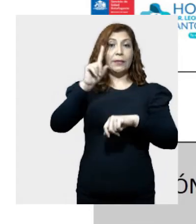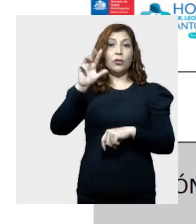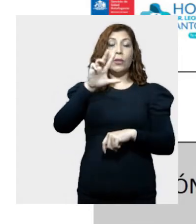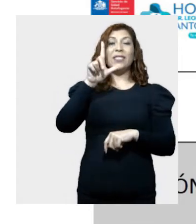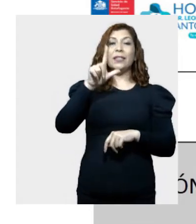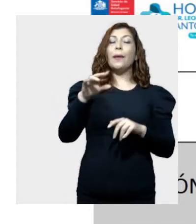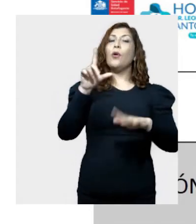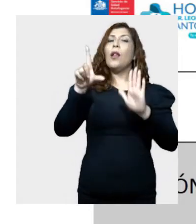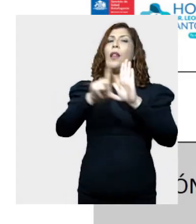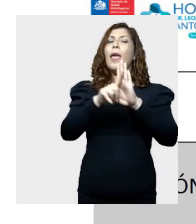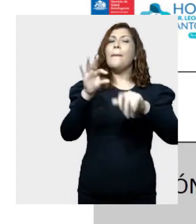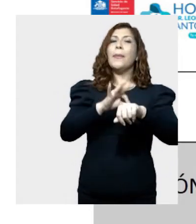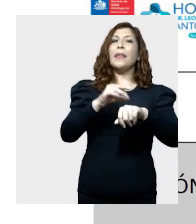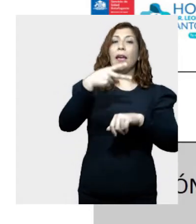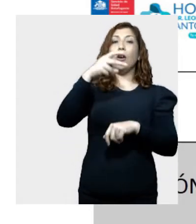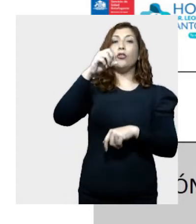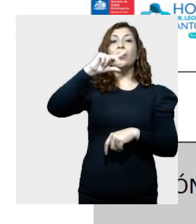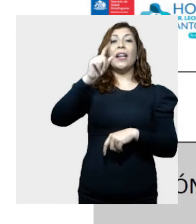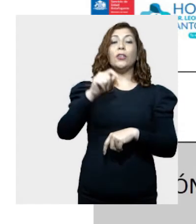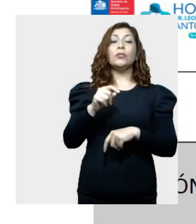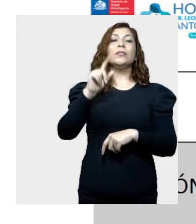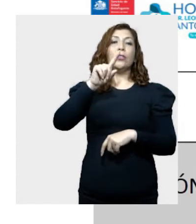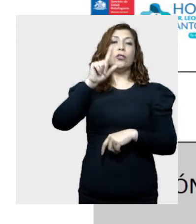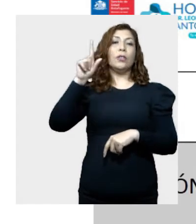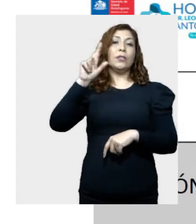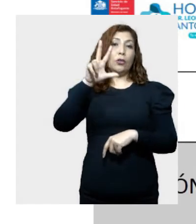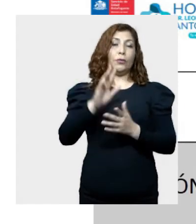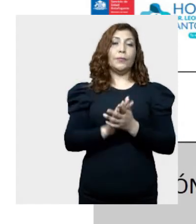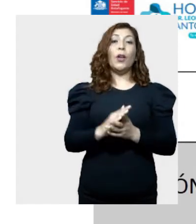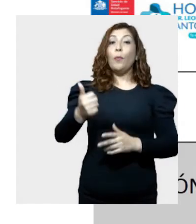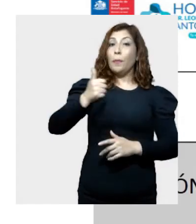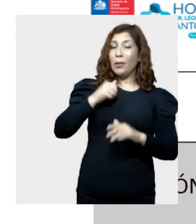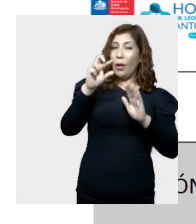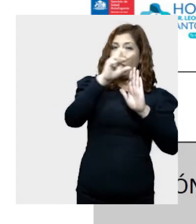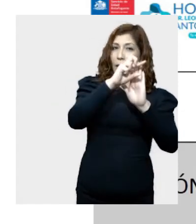y por ley médica honorario 118. El cumplimiento del